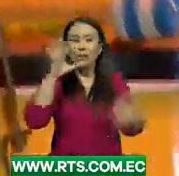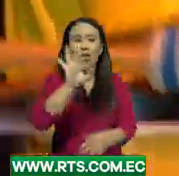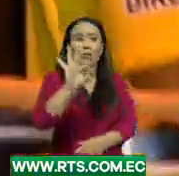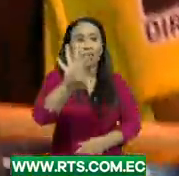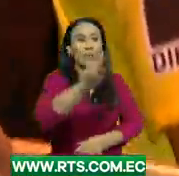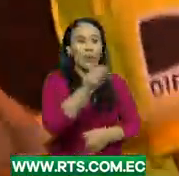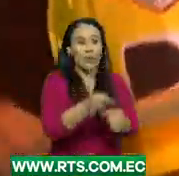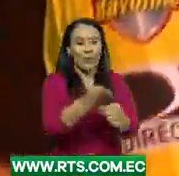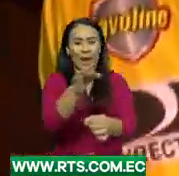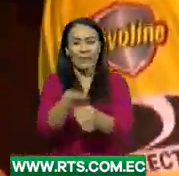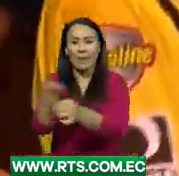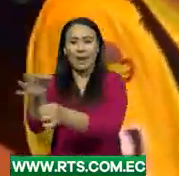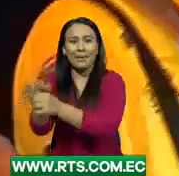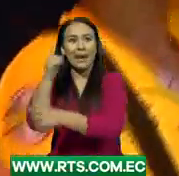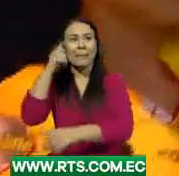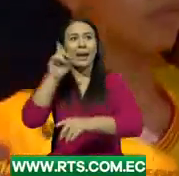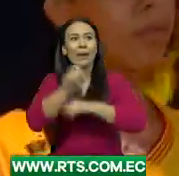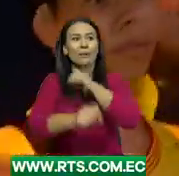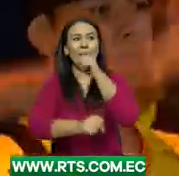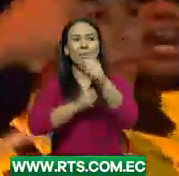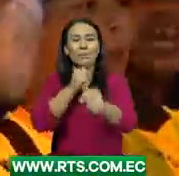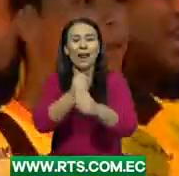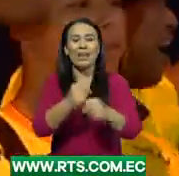velitas del Barcelona.